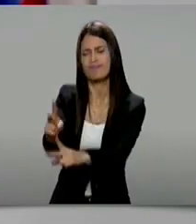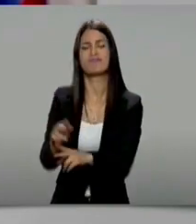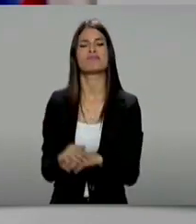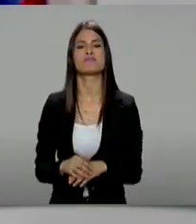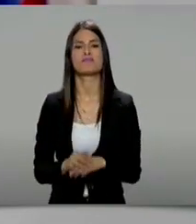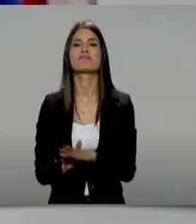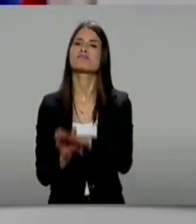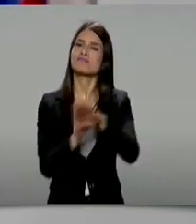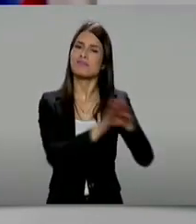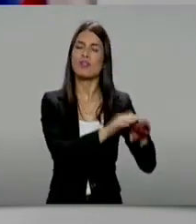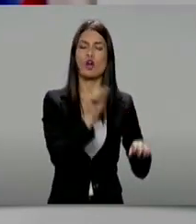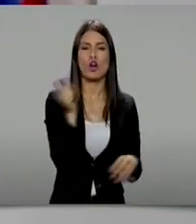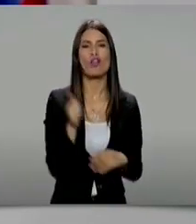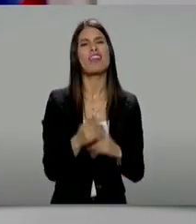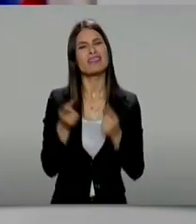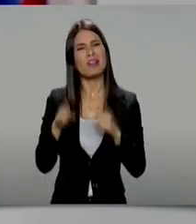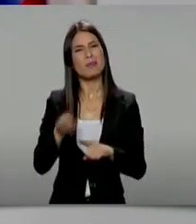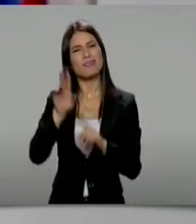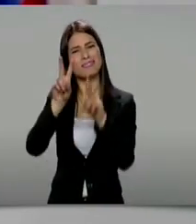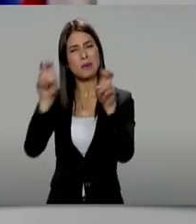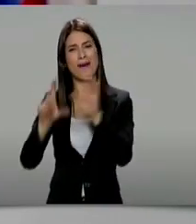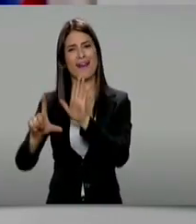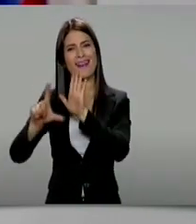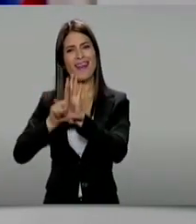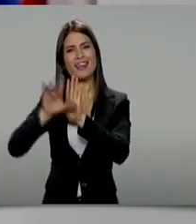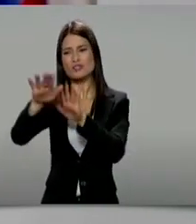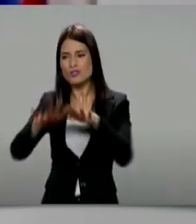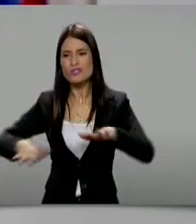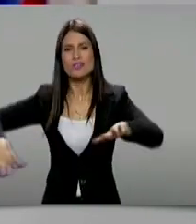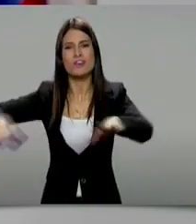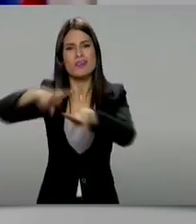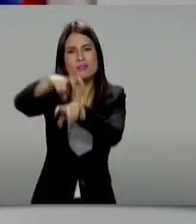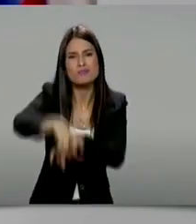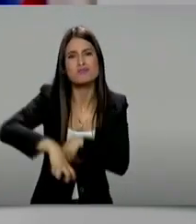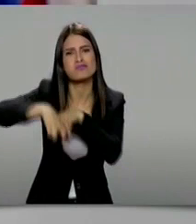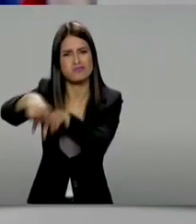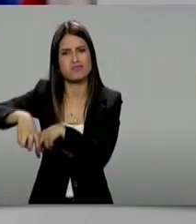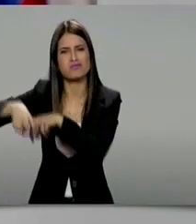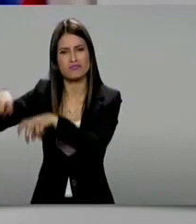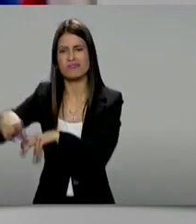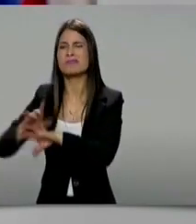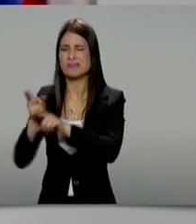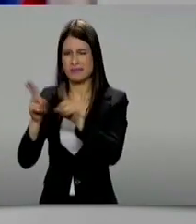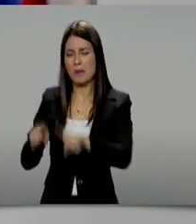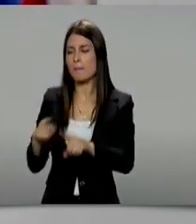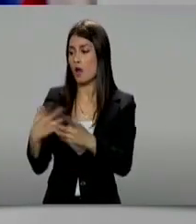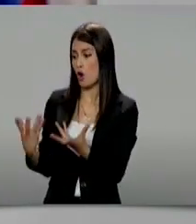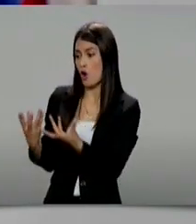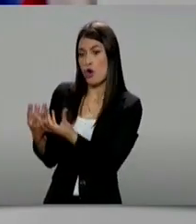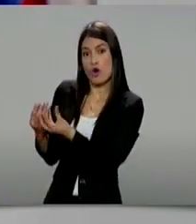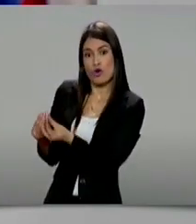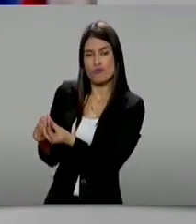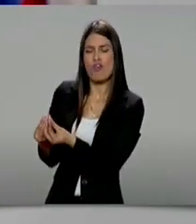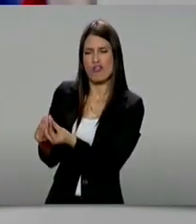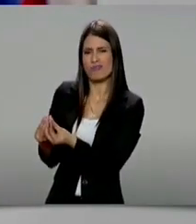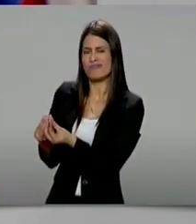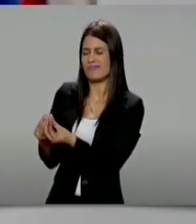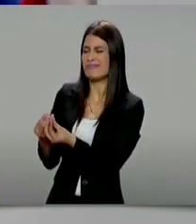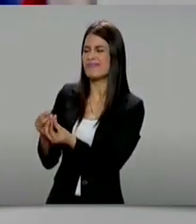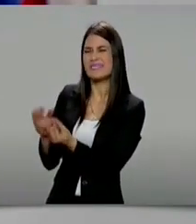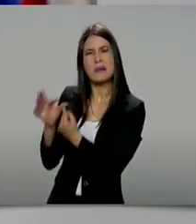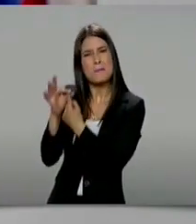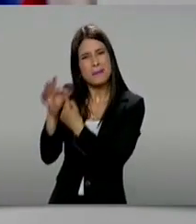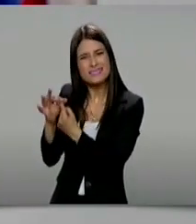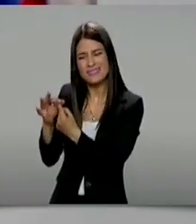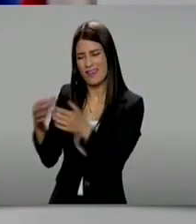no hacen parte de los acuerdos pero que sabemos que deben ser atendidas por tal razón decidimos crear